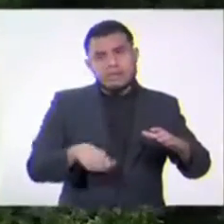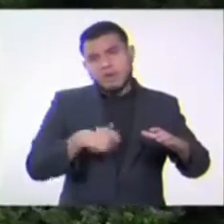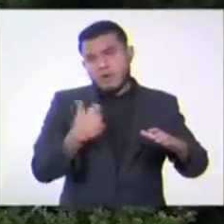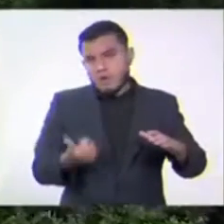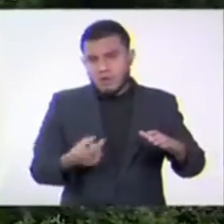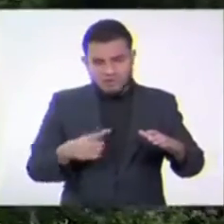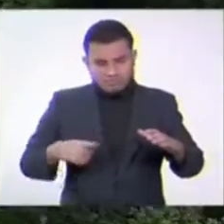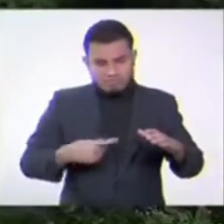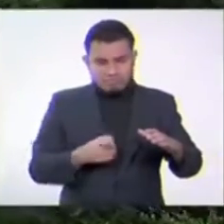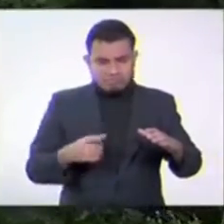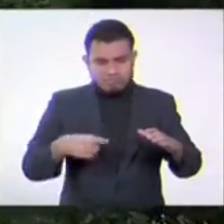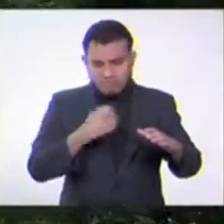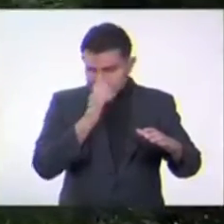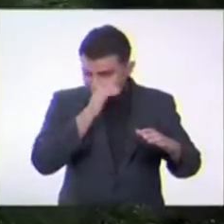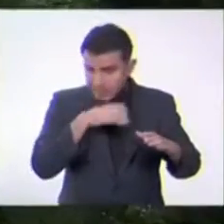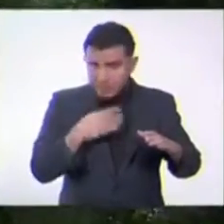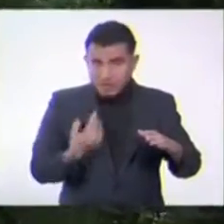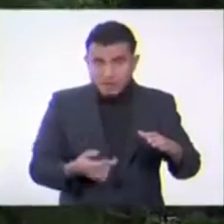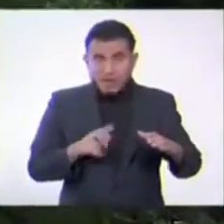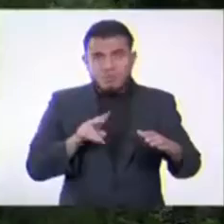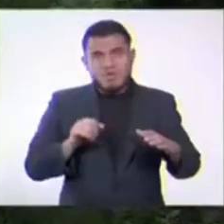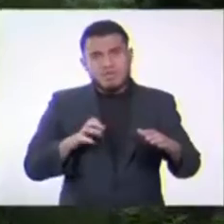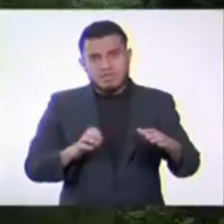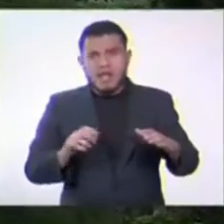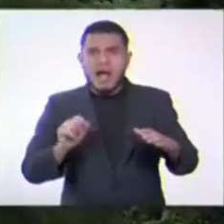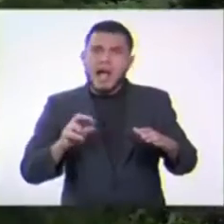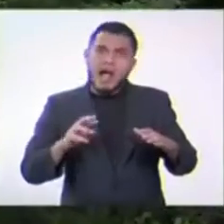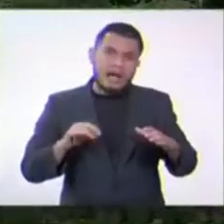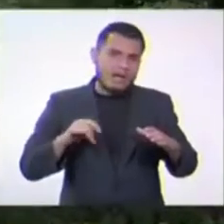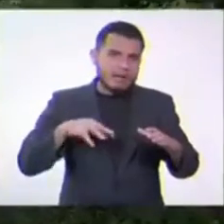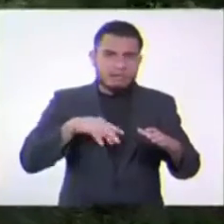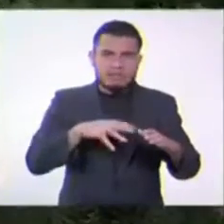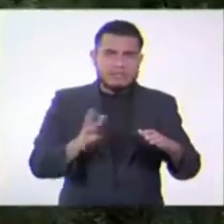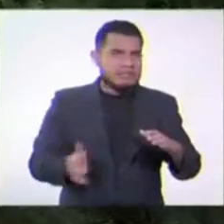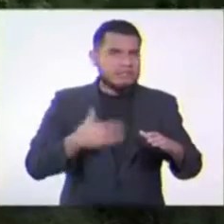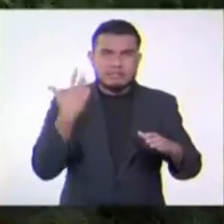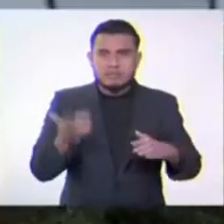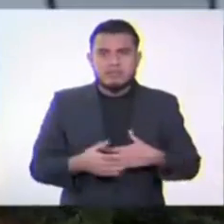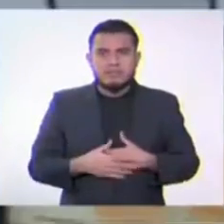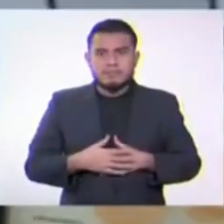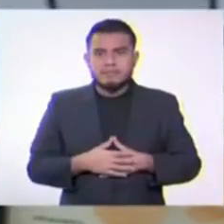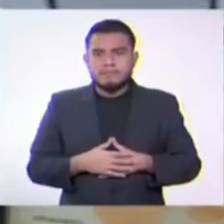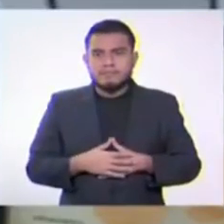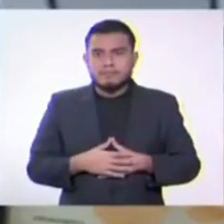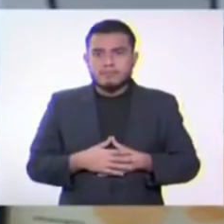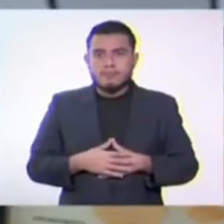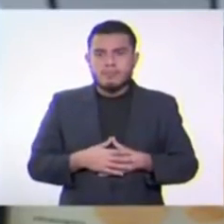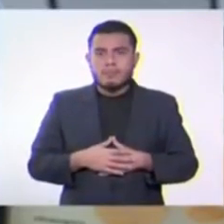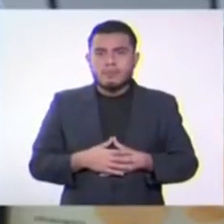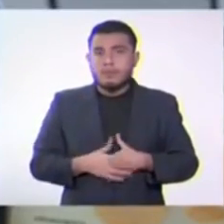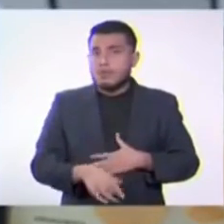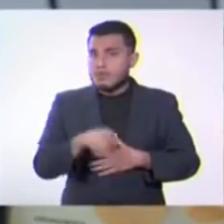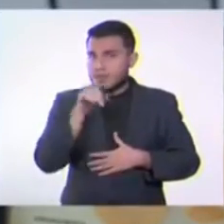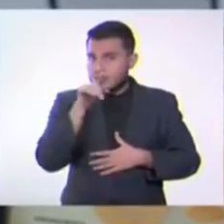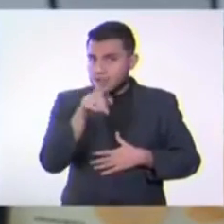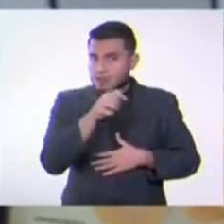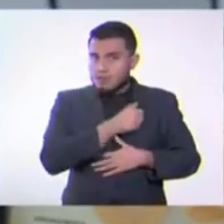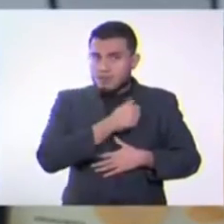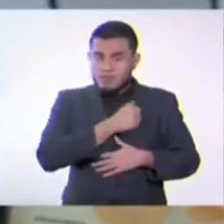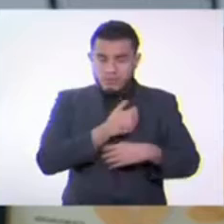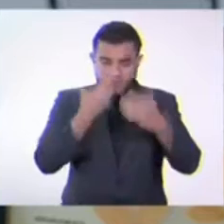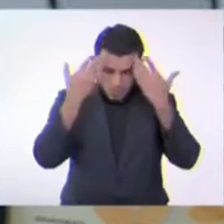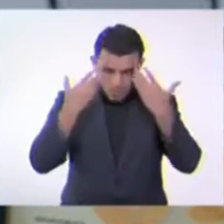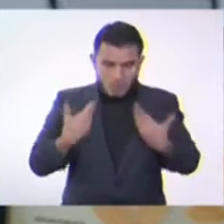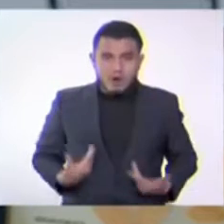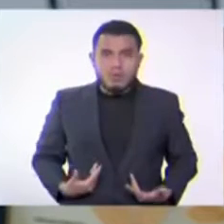organismos macroscópicos como lombrices, ácaros, etc. De hecho, adentro de tu propio cuerpo